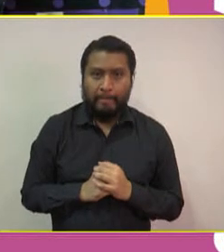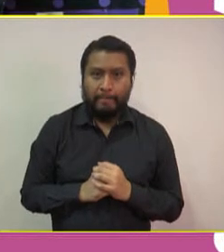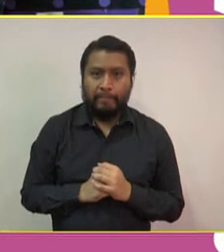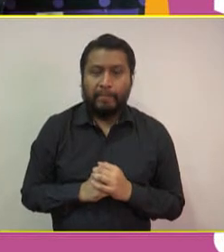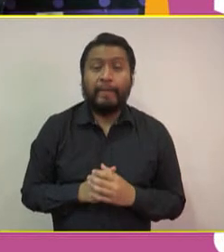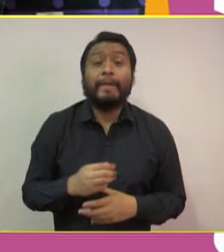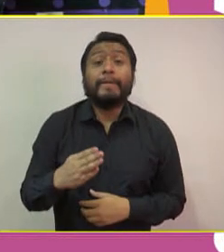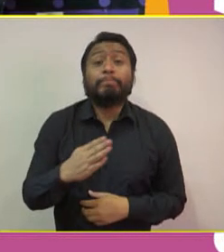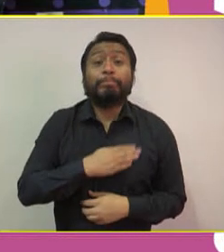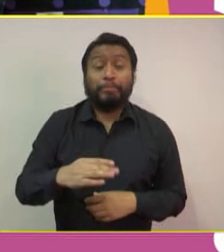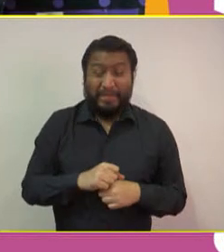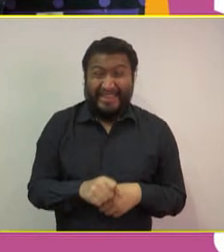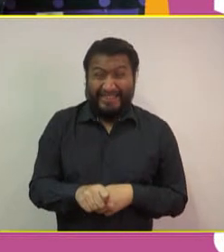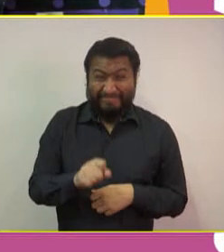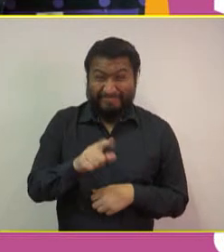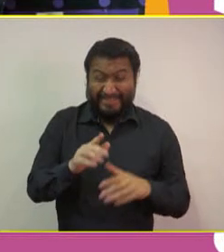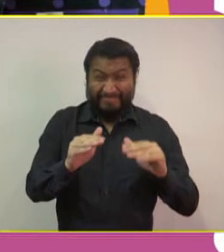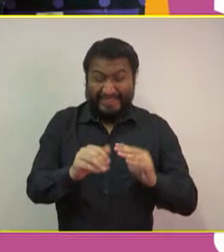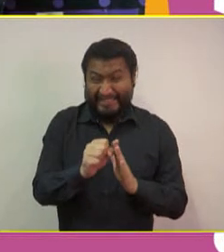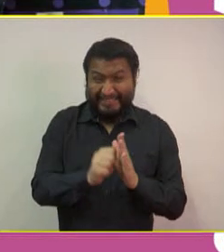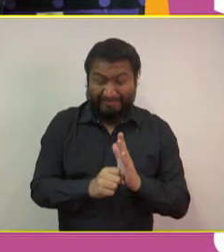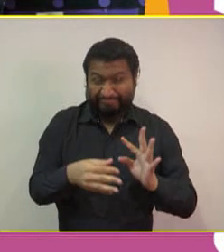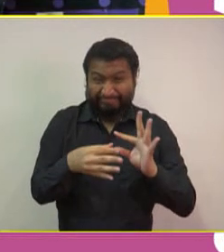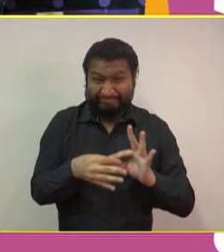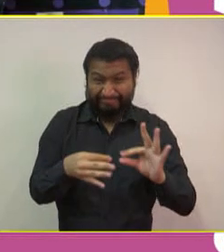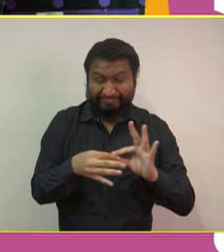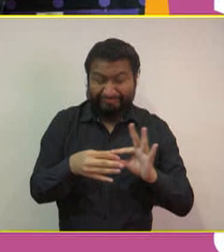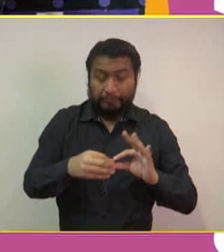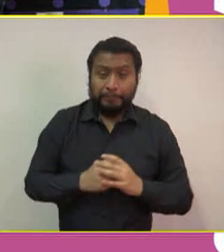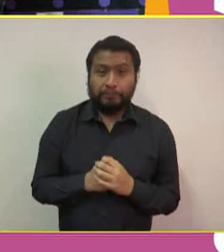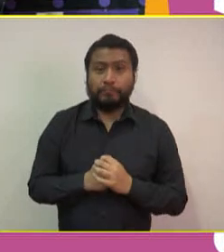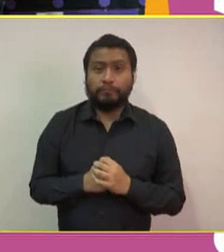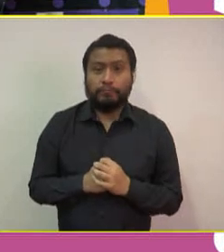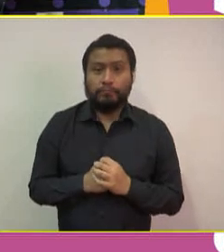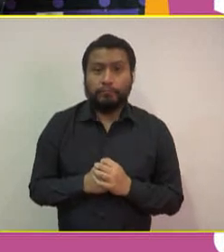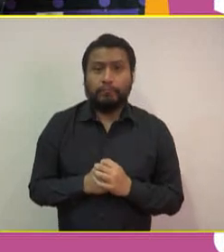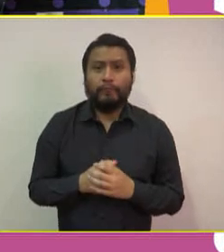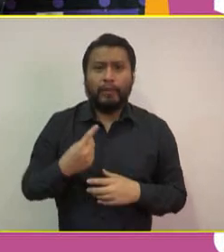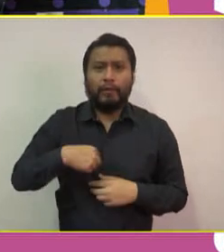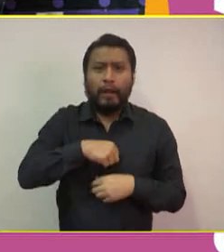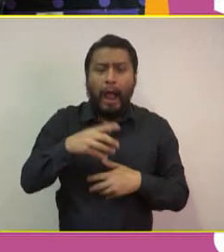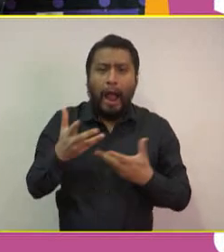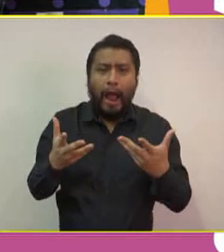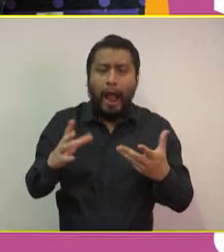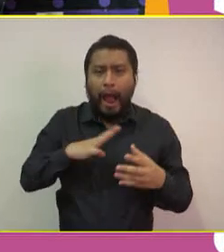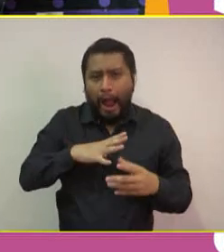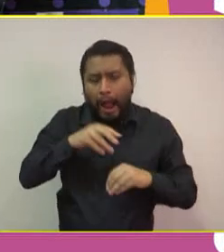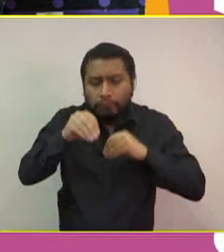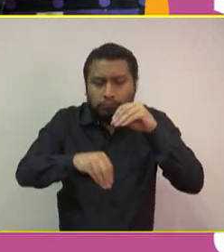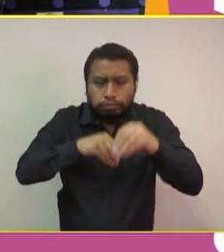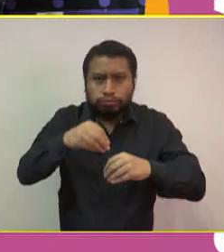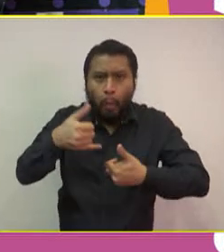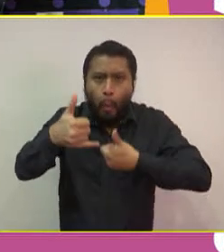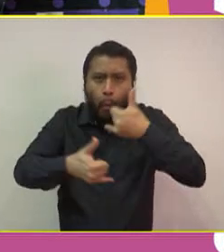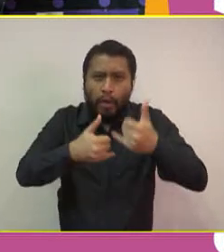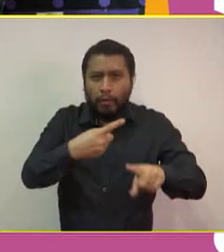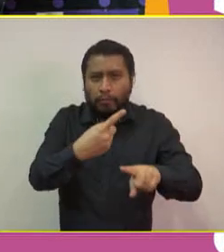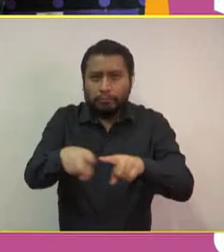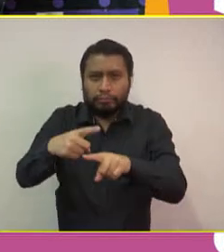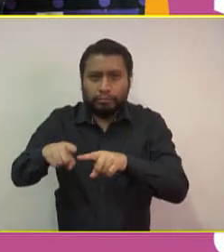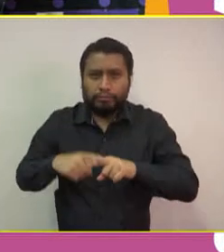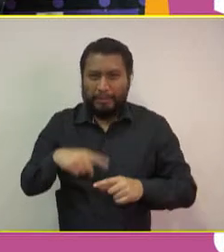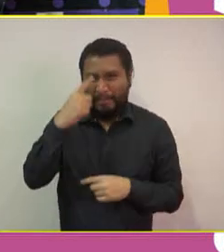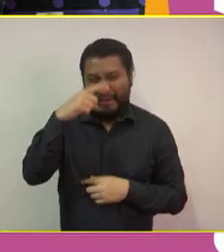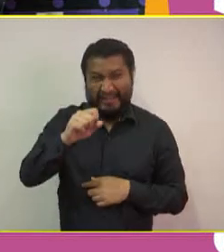Bueno, continuando con esta parte del sistema, nosotros realizamos un tablero multijuegos, que la función es complementar los